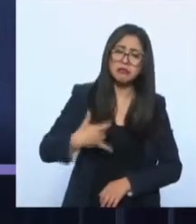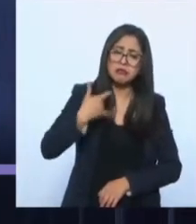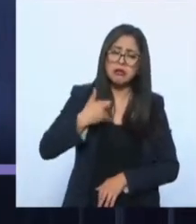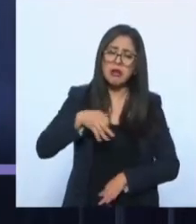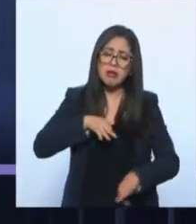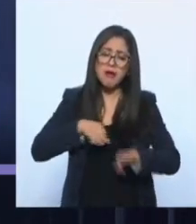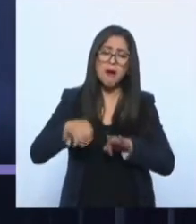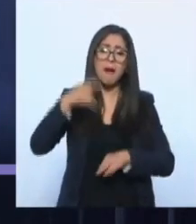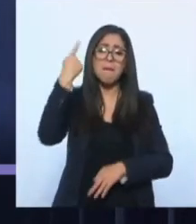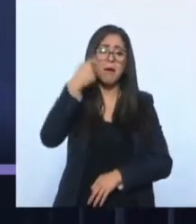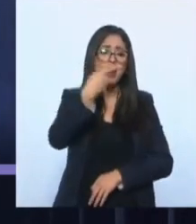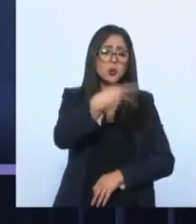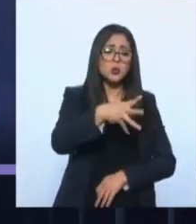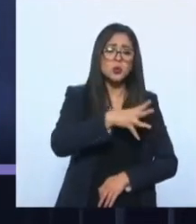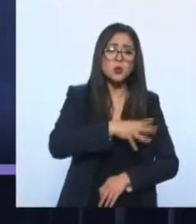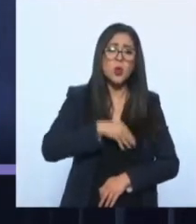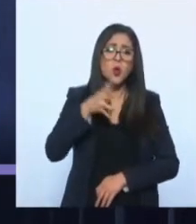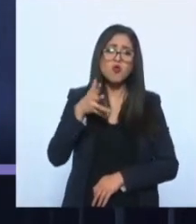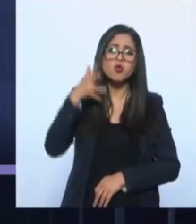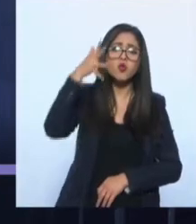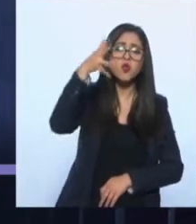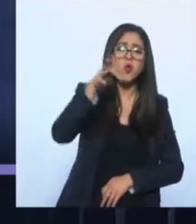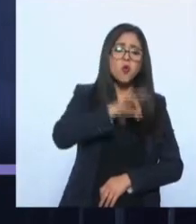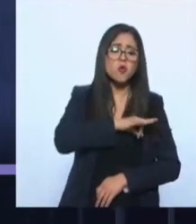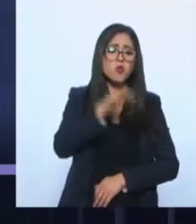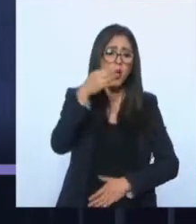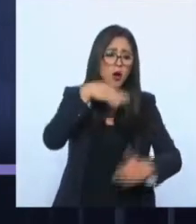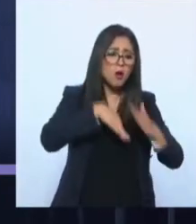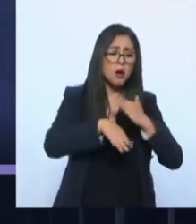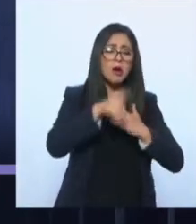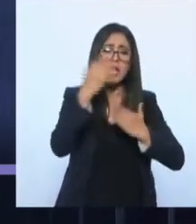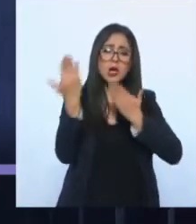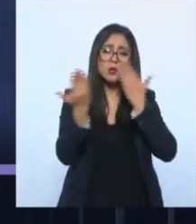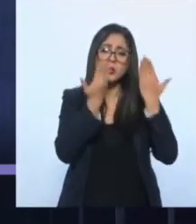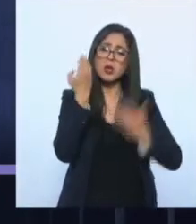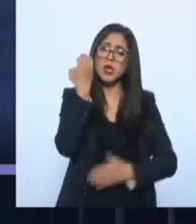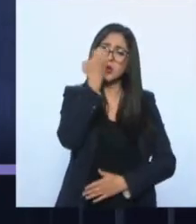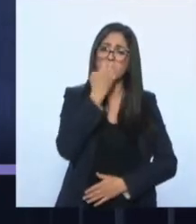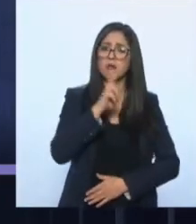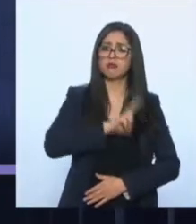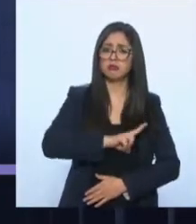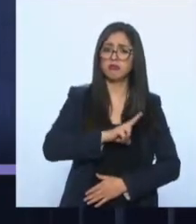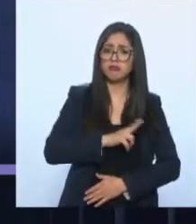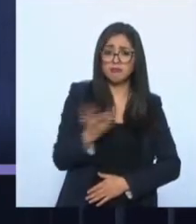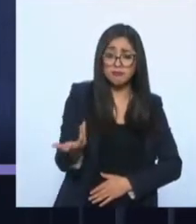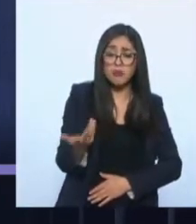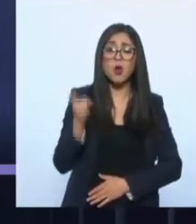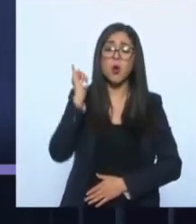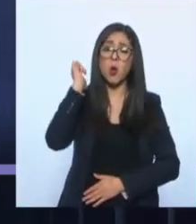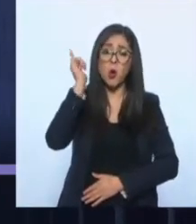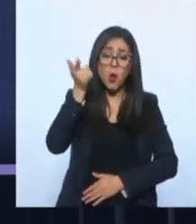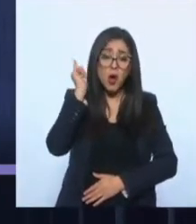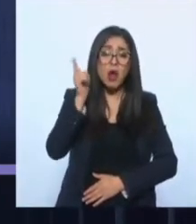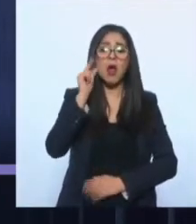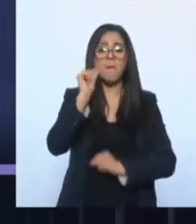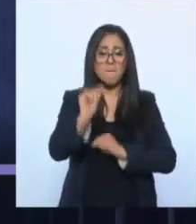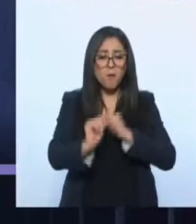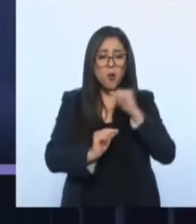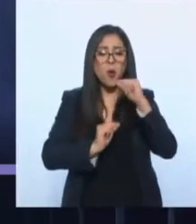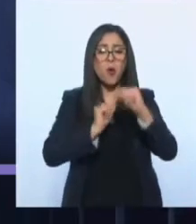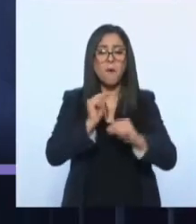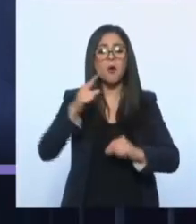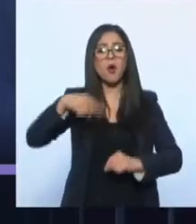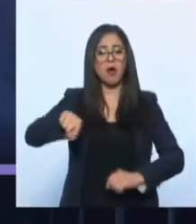puedan gozar de estas escuelas privadas. Ojalá que pronto recuperemos los niveles